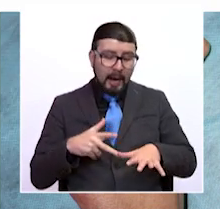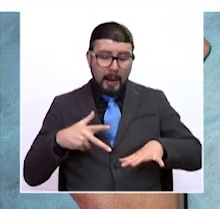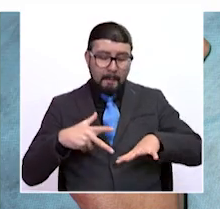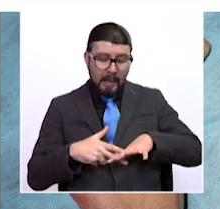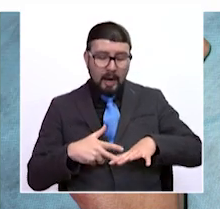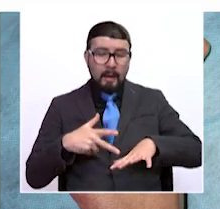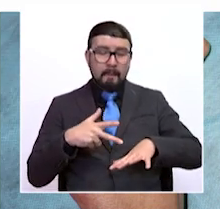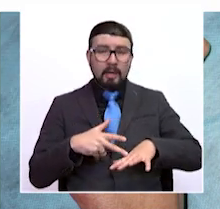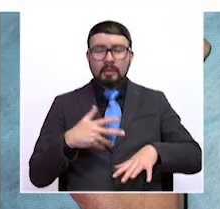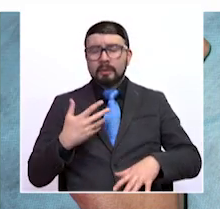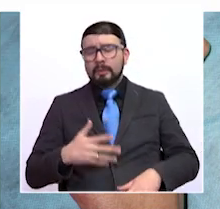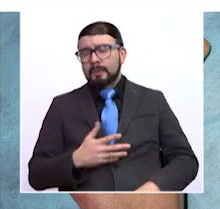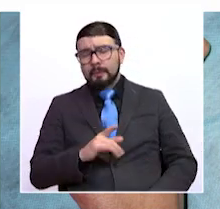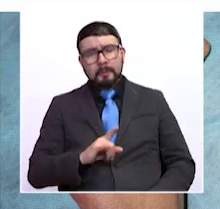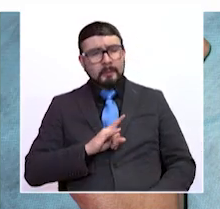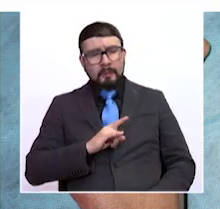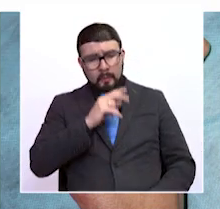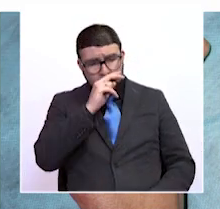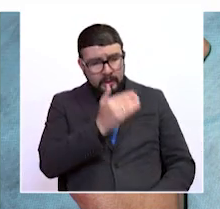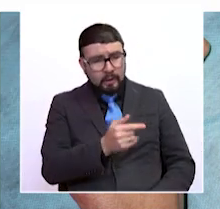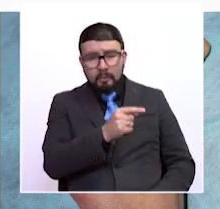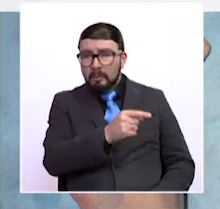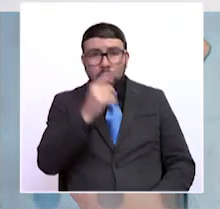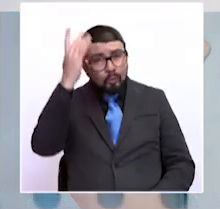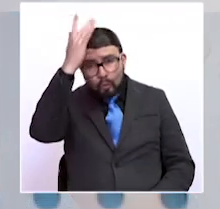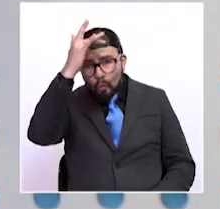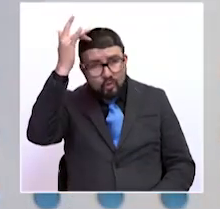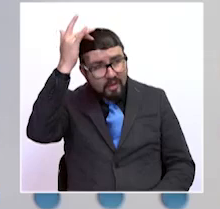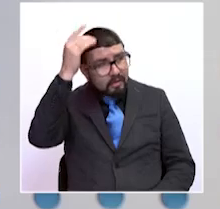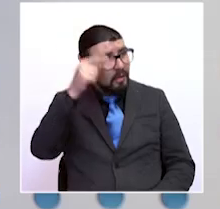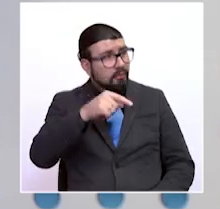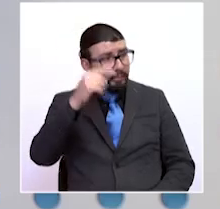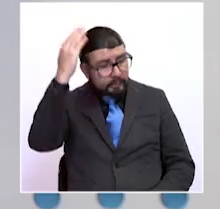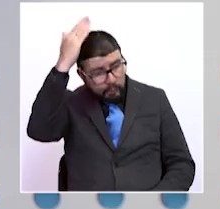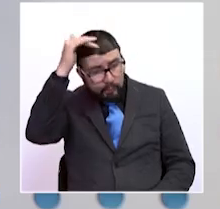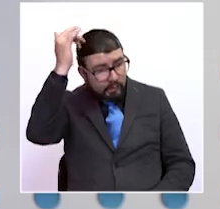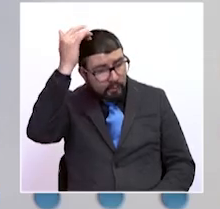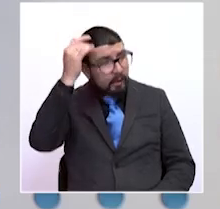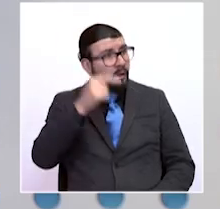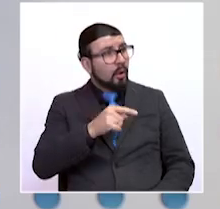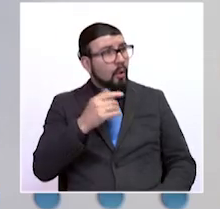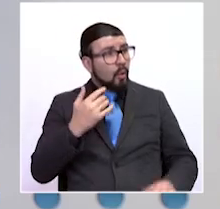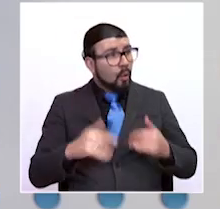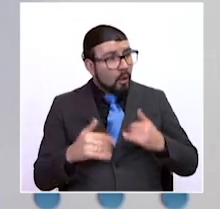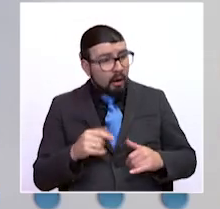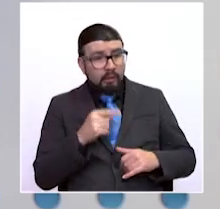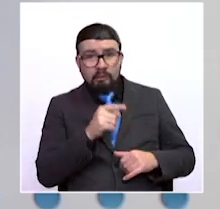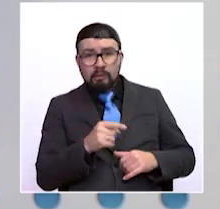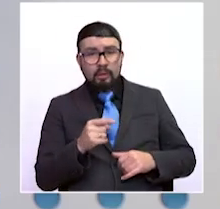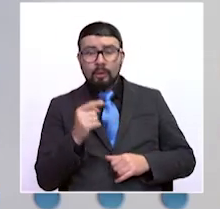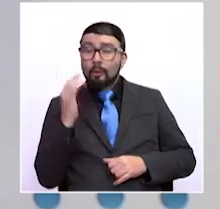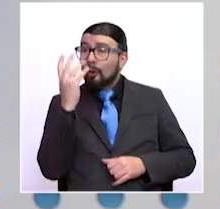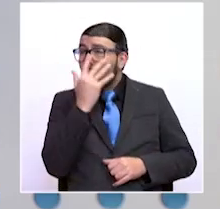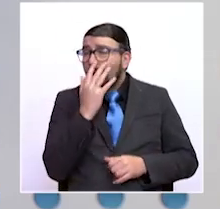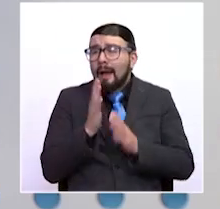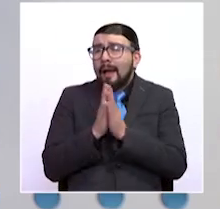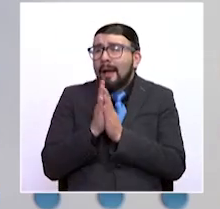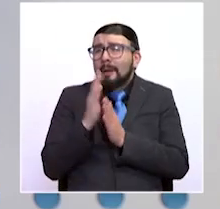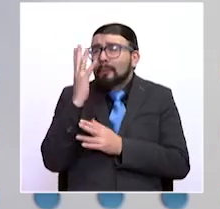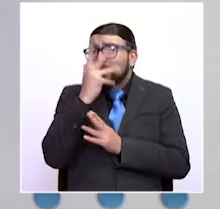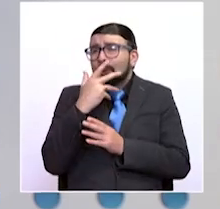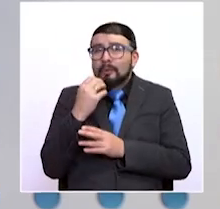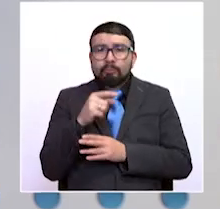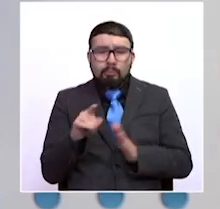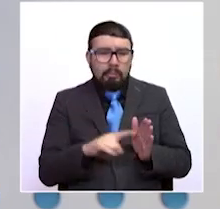cuerpo de un niño que no sabía que al jugar con eso de varios colores le iba a